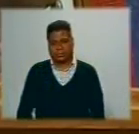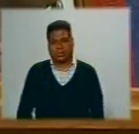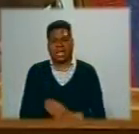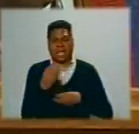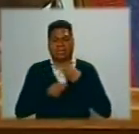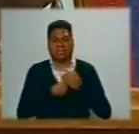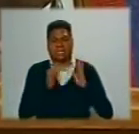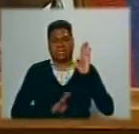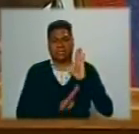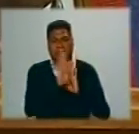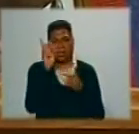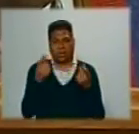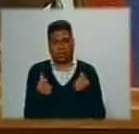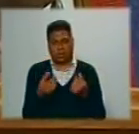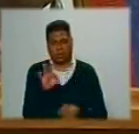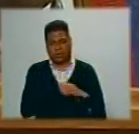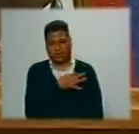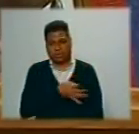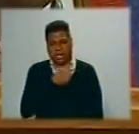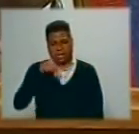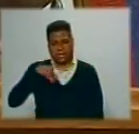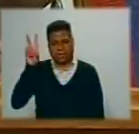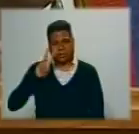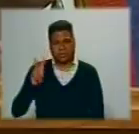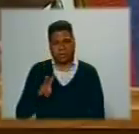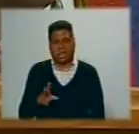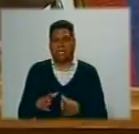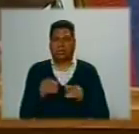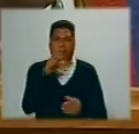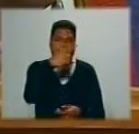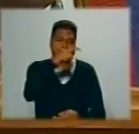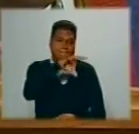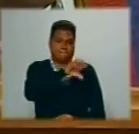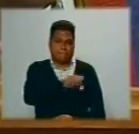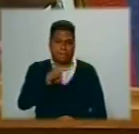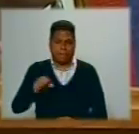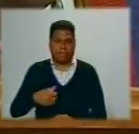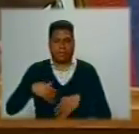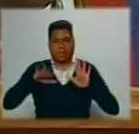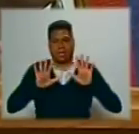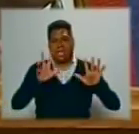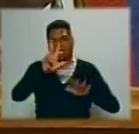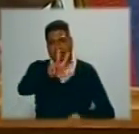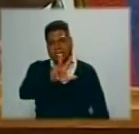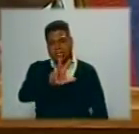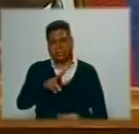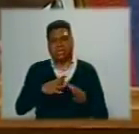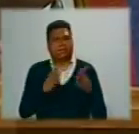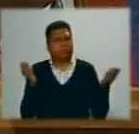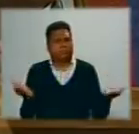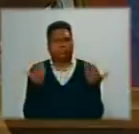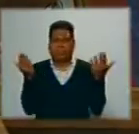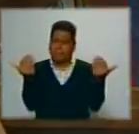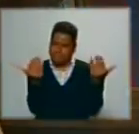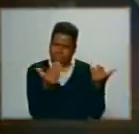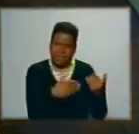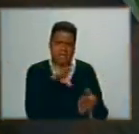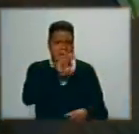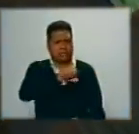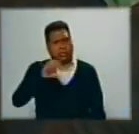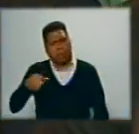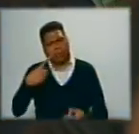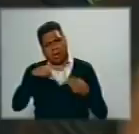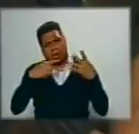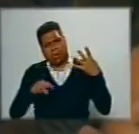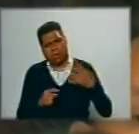económico y social de la nación, la paz económica, la disponibilidad de bienes y servicios. 13. Incentivar el consumo y uso de los bienes y servicios de producción